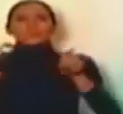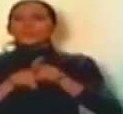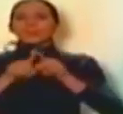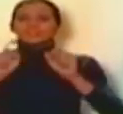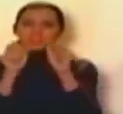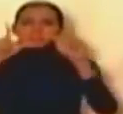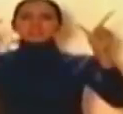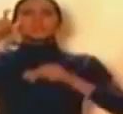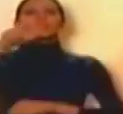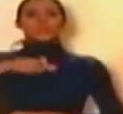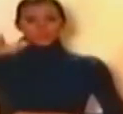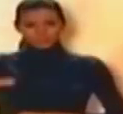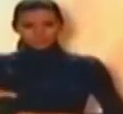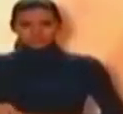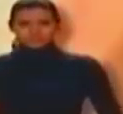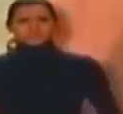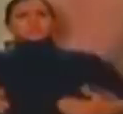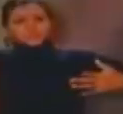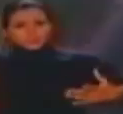pueblo.